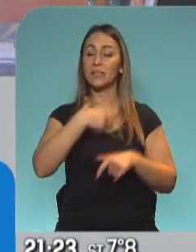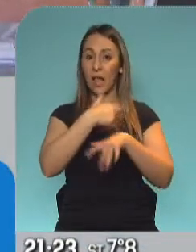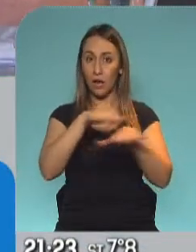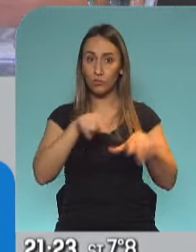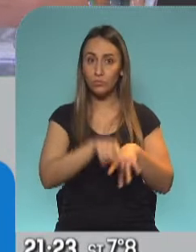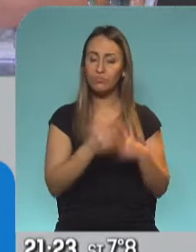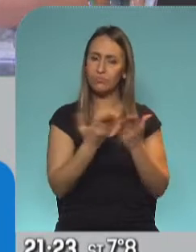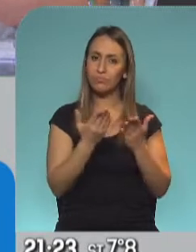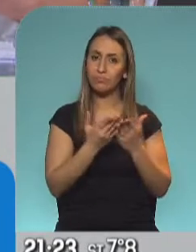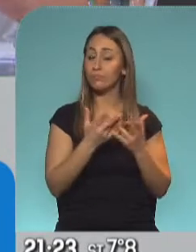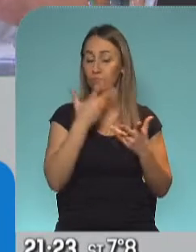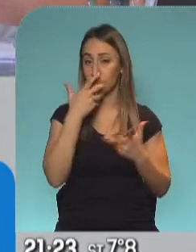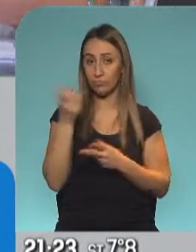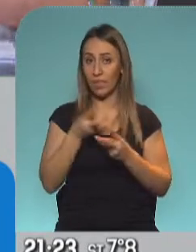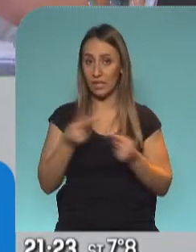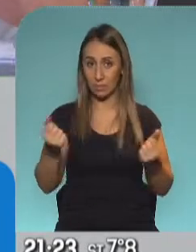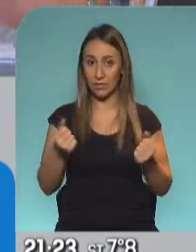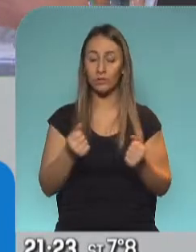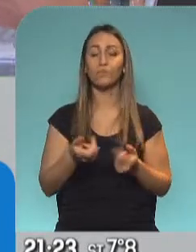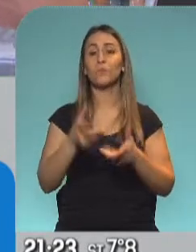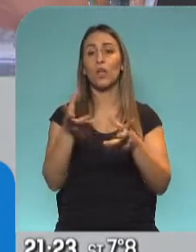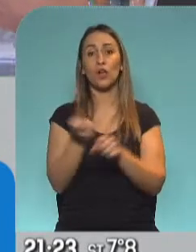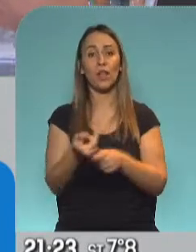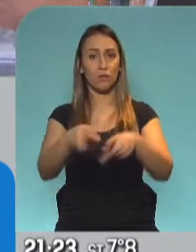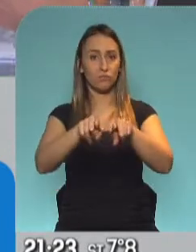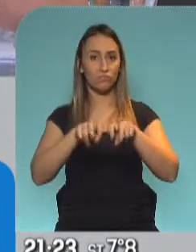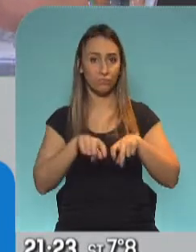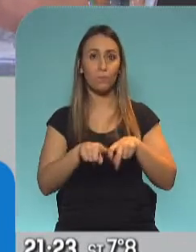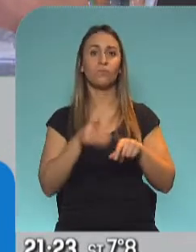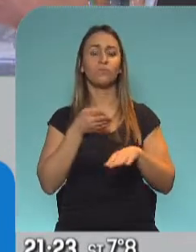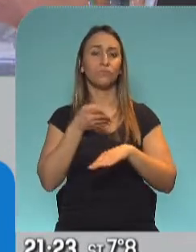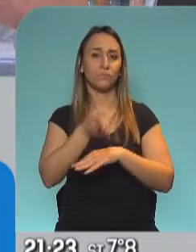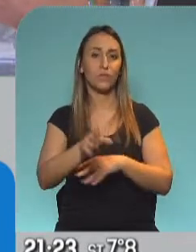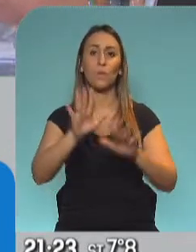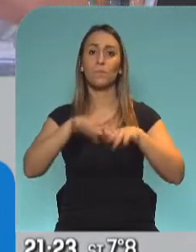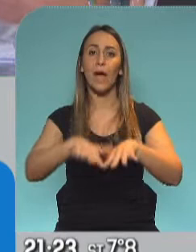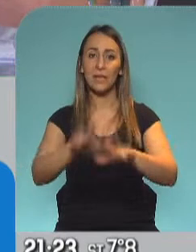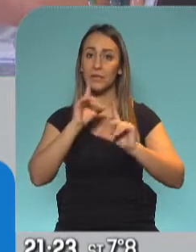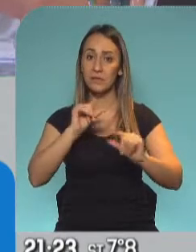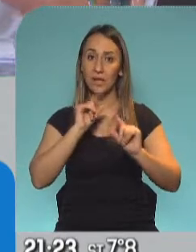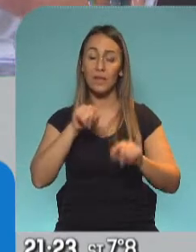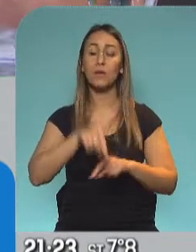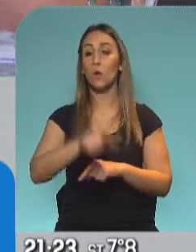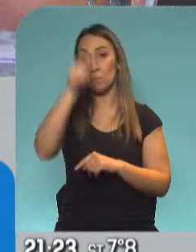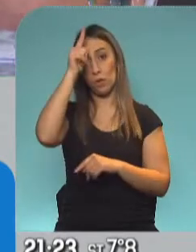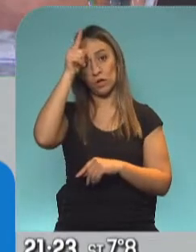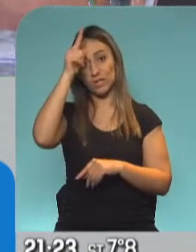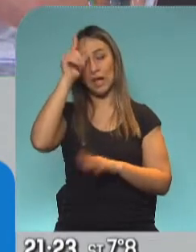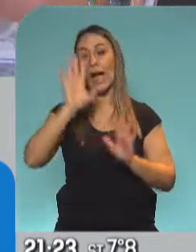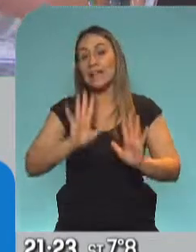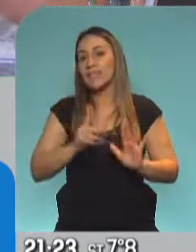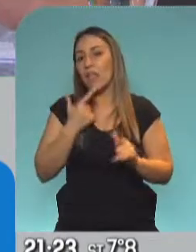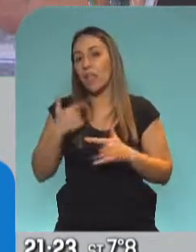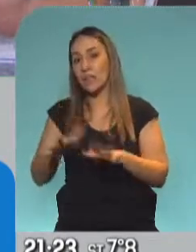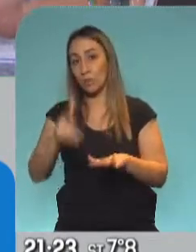a un colectivo, iban hacia una manifestación y en ese momento los detiene la policía, o la teoría decía que los había detenido la policía,